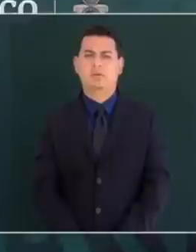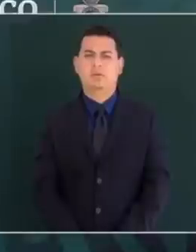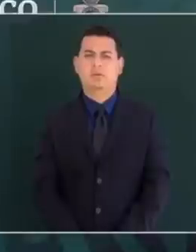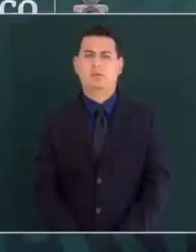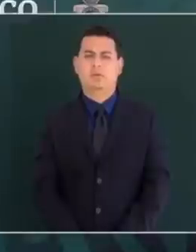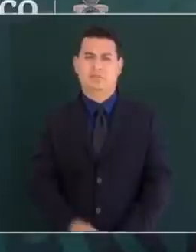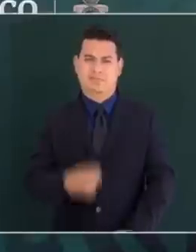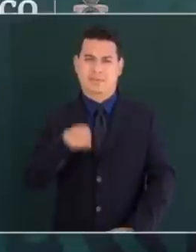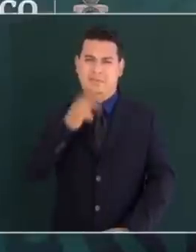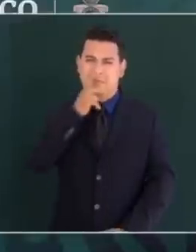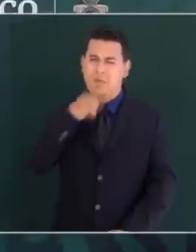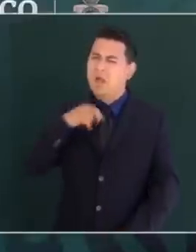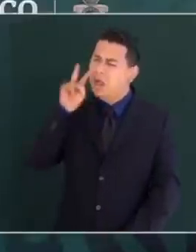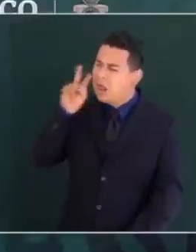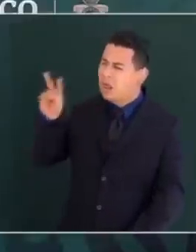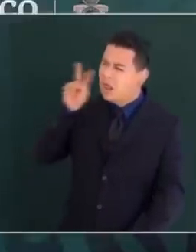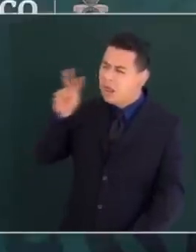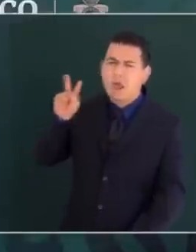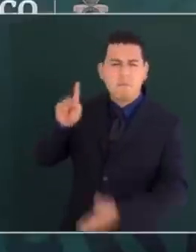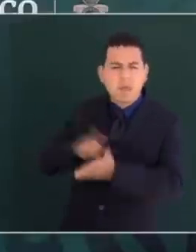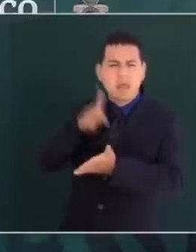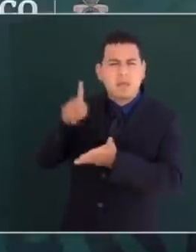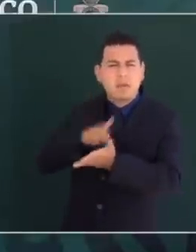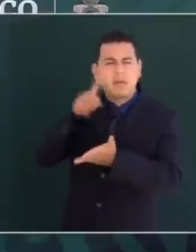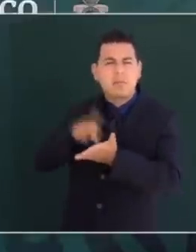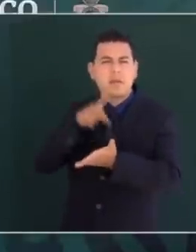frecuentemente decía